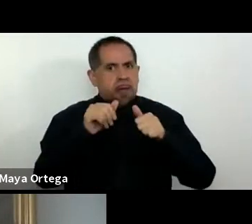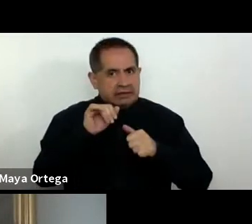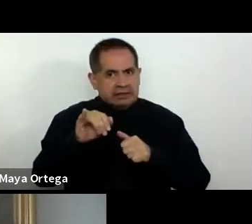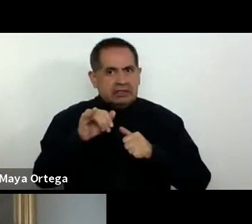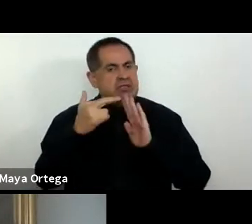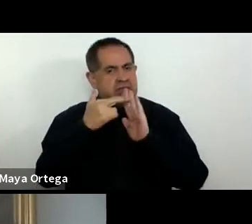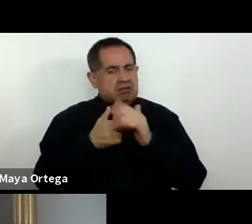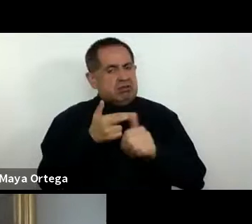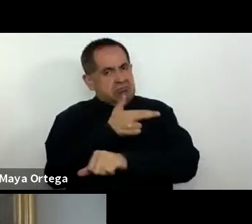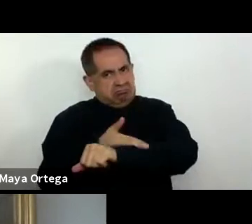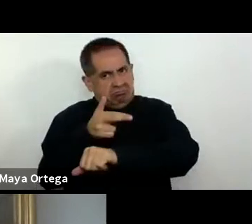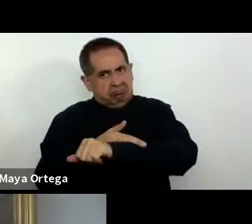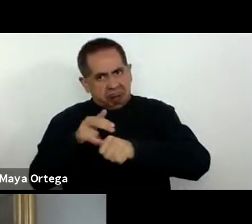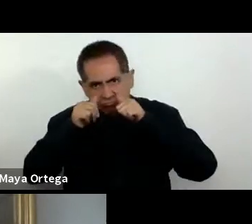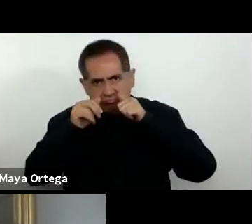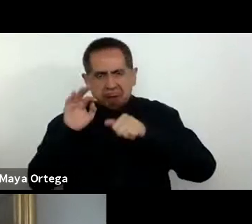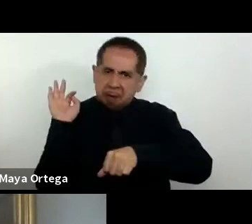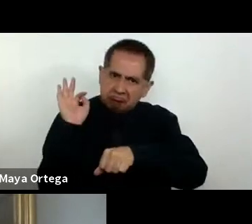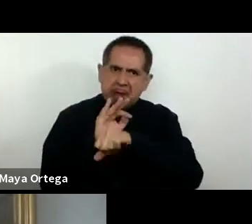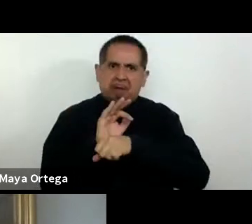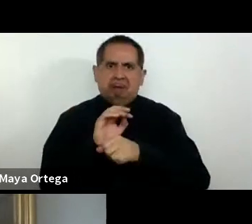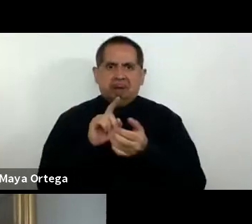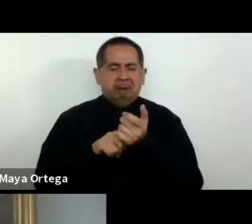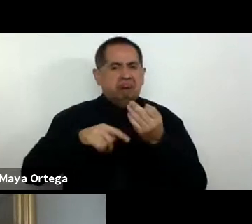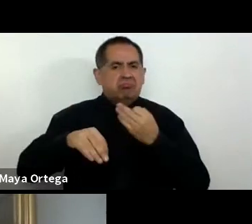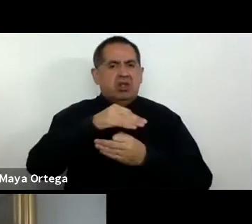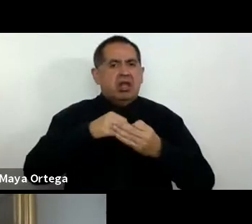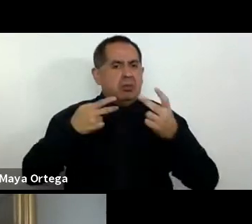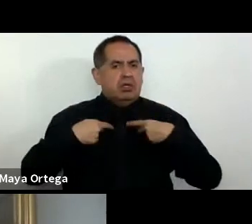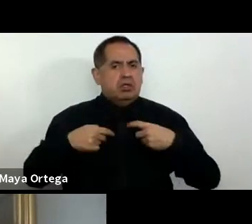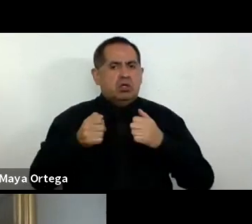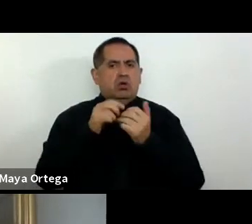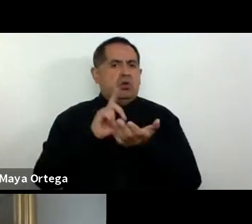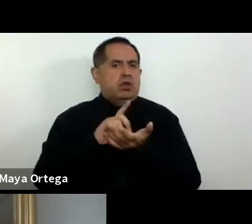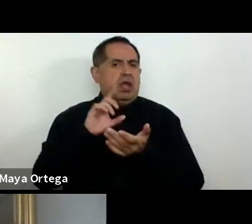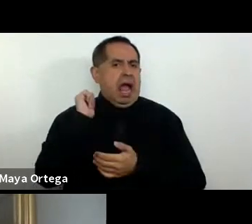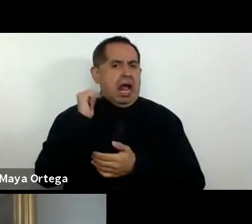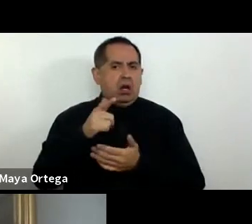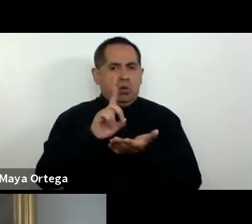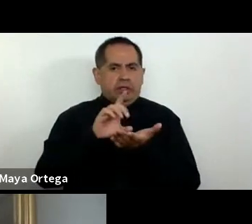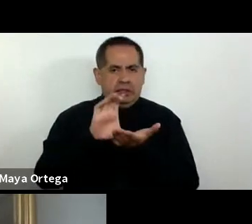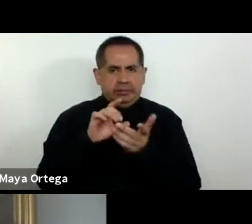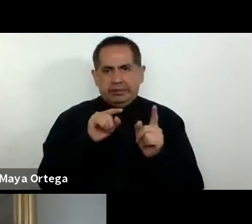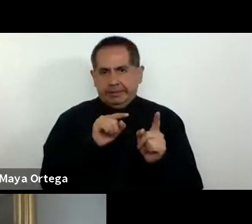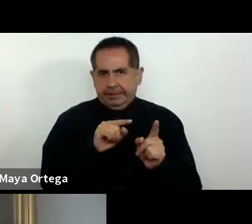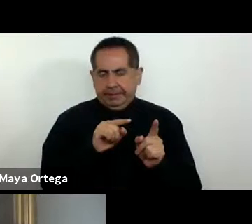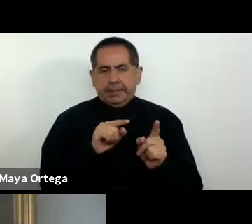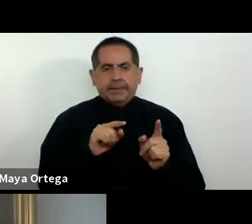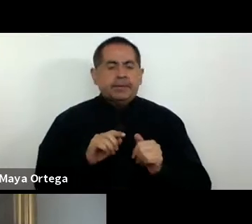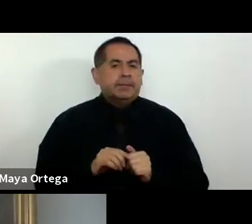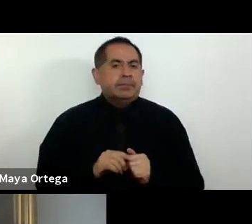en favor de los derechos de las personas con algún tipo de discapacidad.